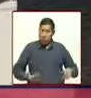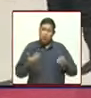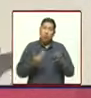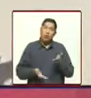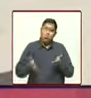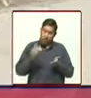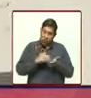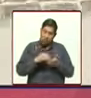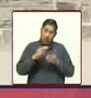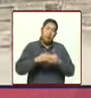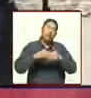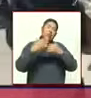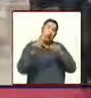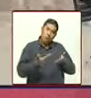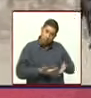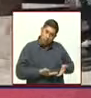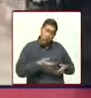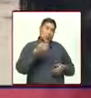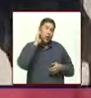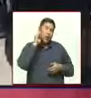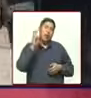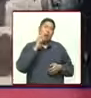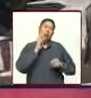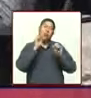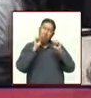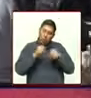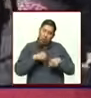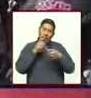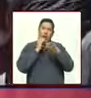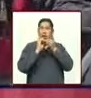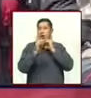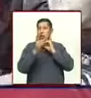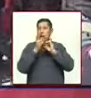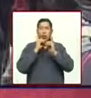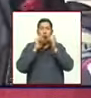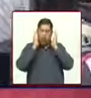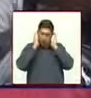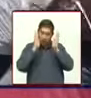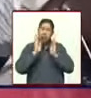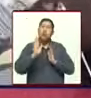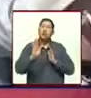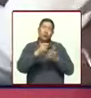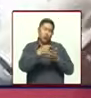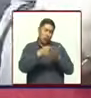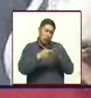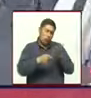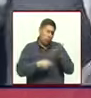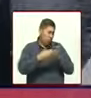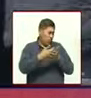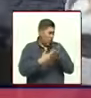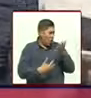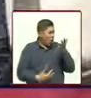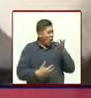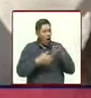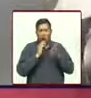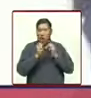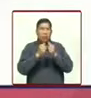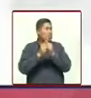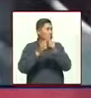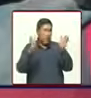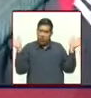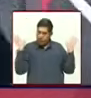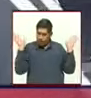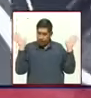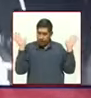expresidente y jefe del MAS para que puedan dialogar y atender así su pliego de demandas. Diálogo abierto con